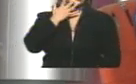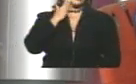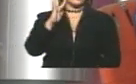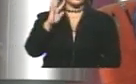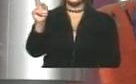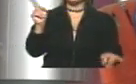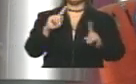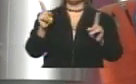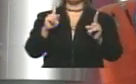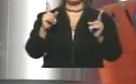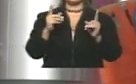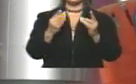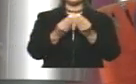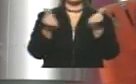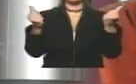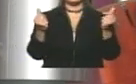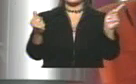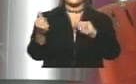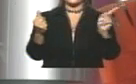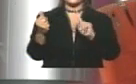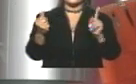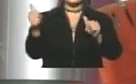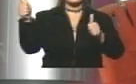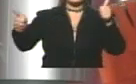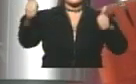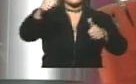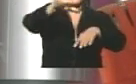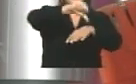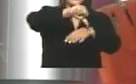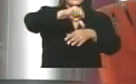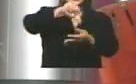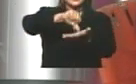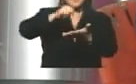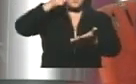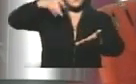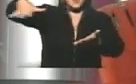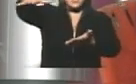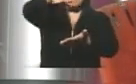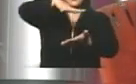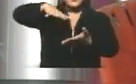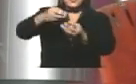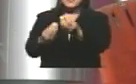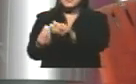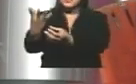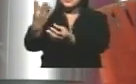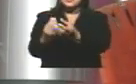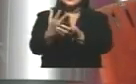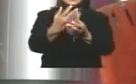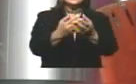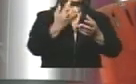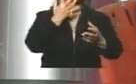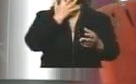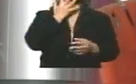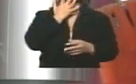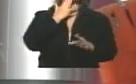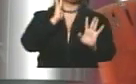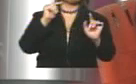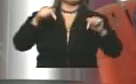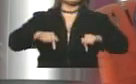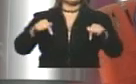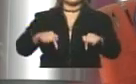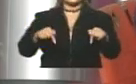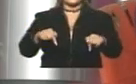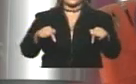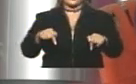no se disipa la tradicionalidad porque cada localidad, en sus propias expresiones, se sostiene. Pero uh-huh. por lo menos ahorita